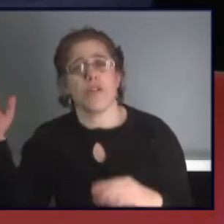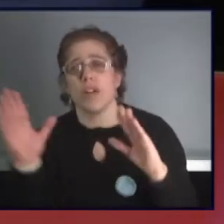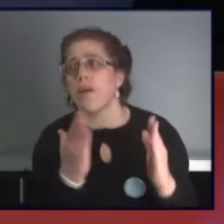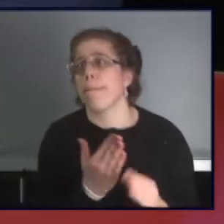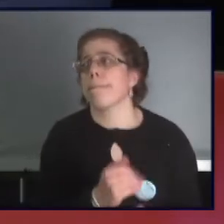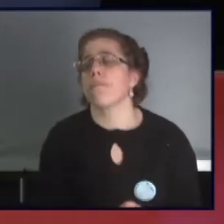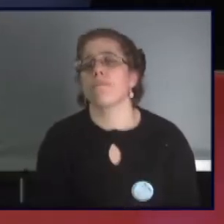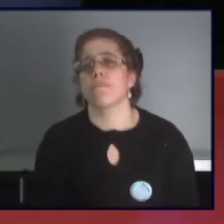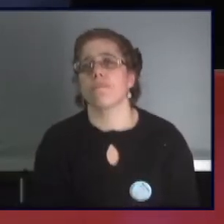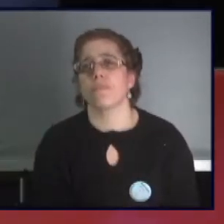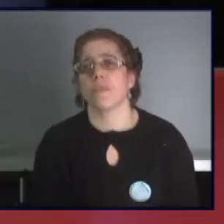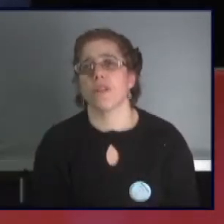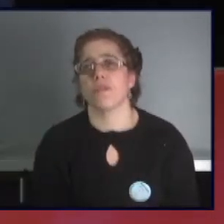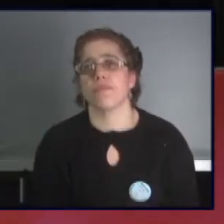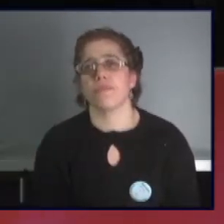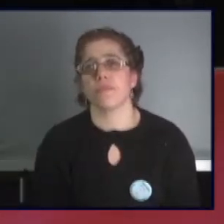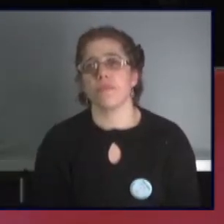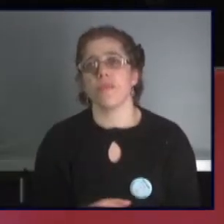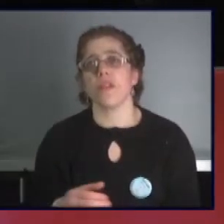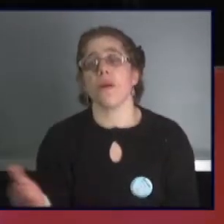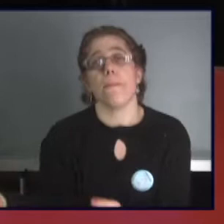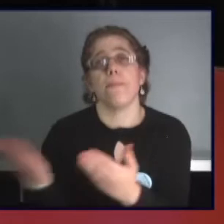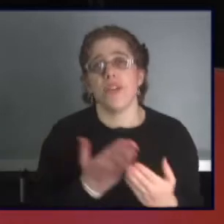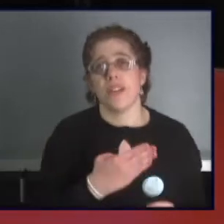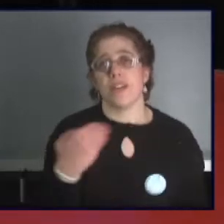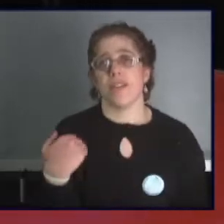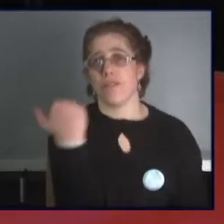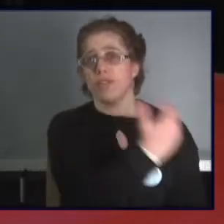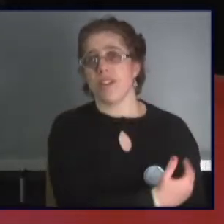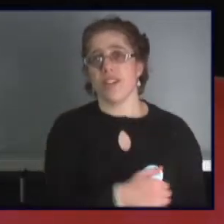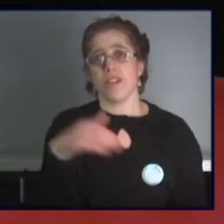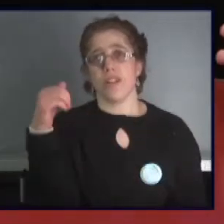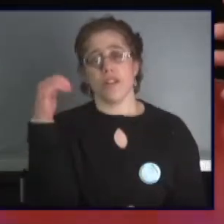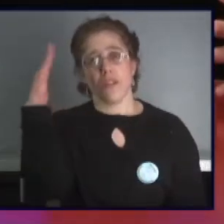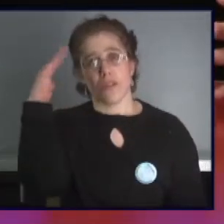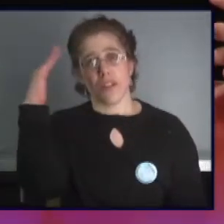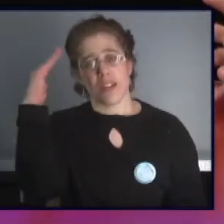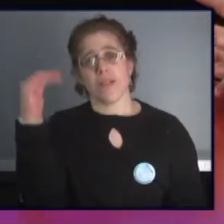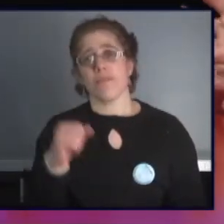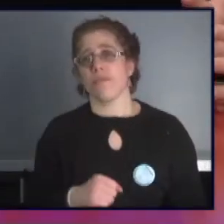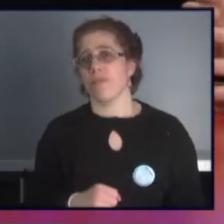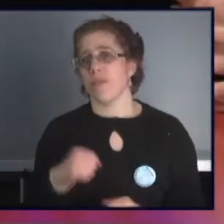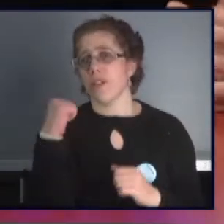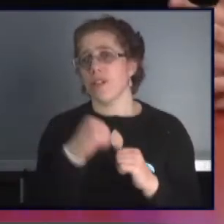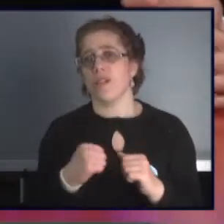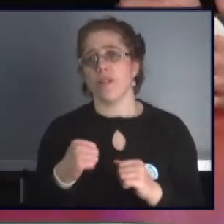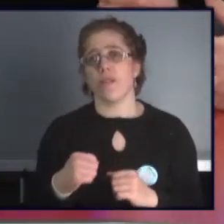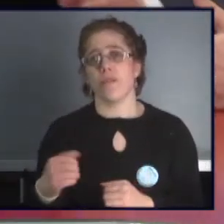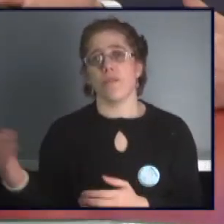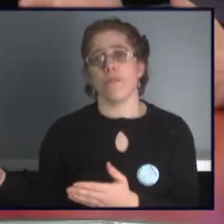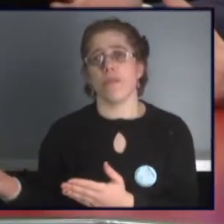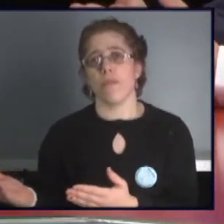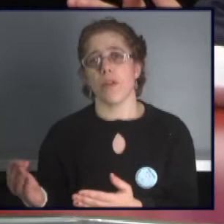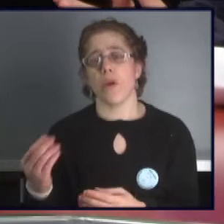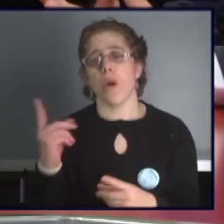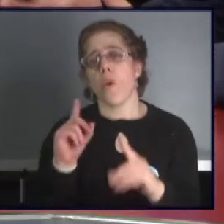viene este frente de izquierda de una elección histórica no la exactamente venimos cuál es la